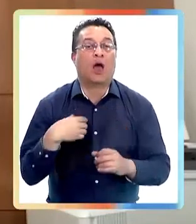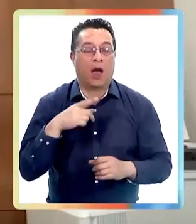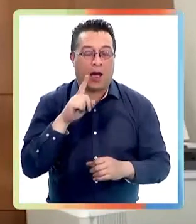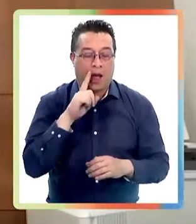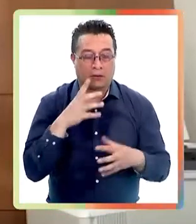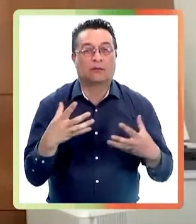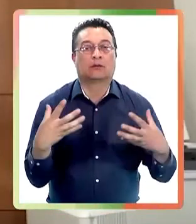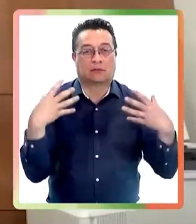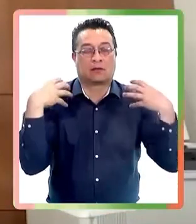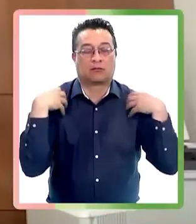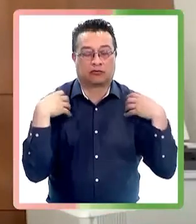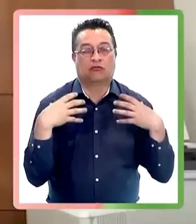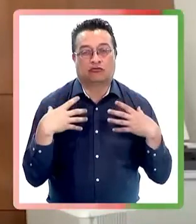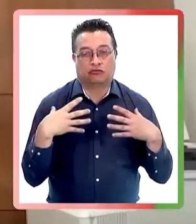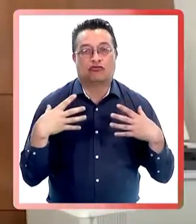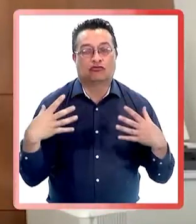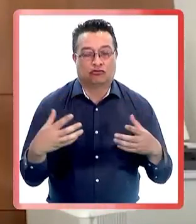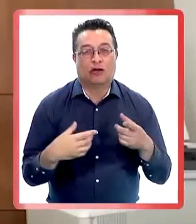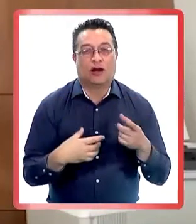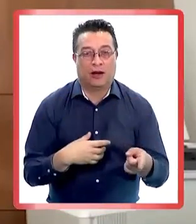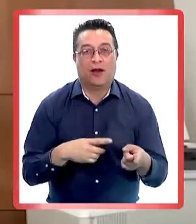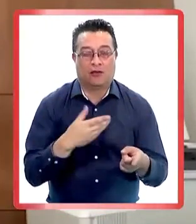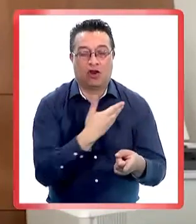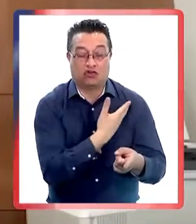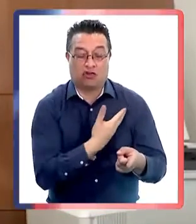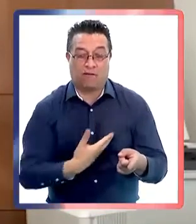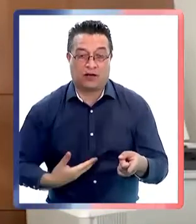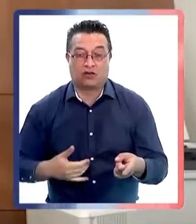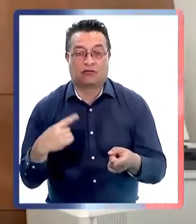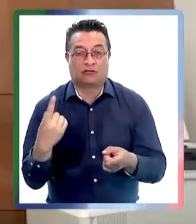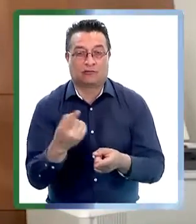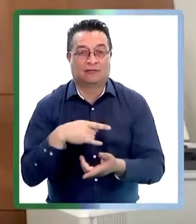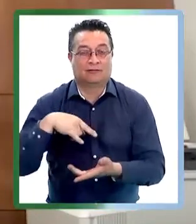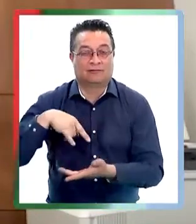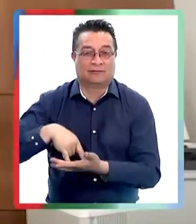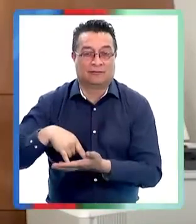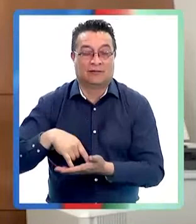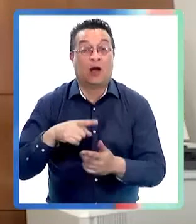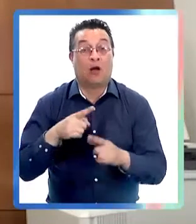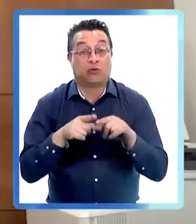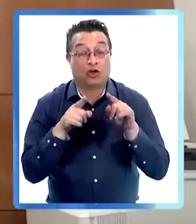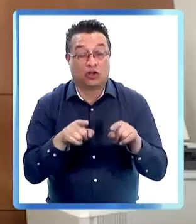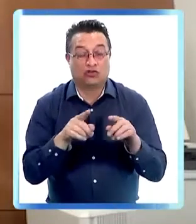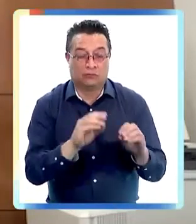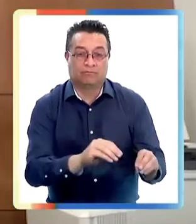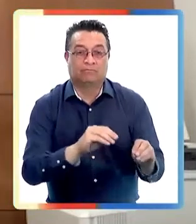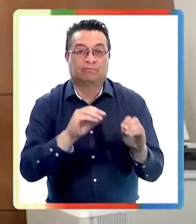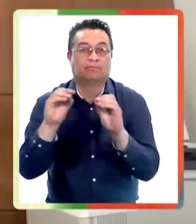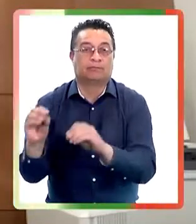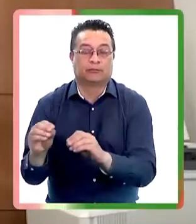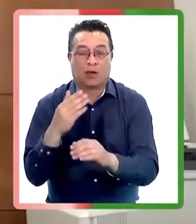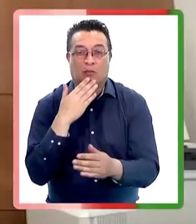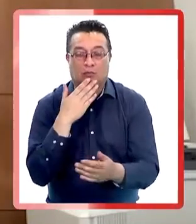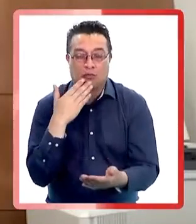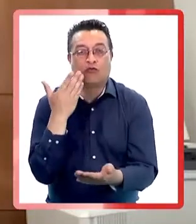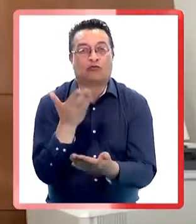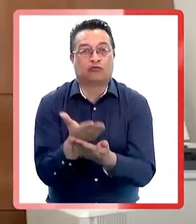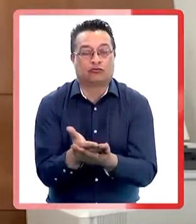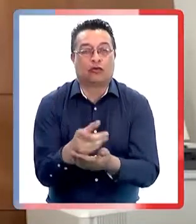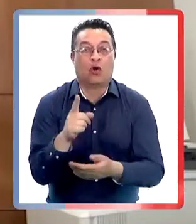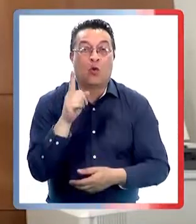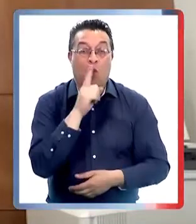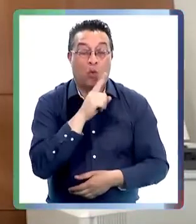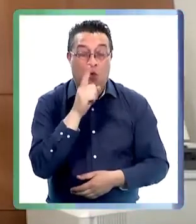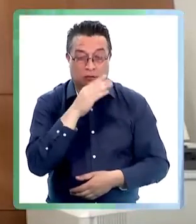una responsabilidad grande ahí, tanto como gobierno y como parlamento, y por eso lo aplazamos y lo vamos a presentar